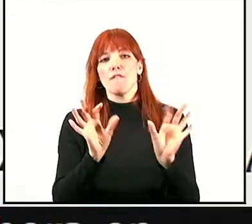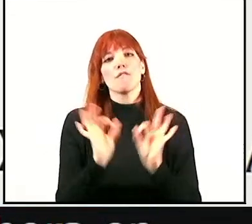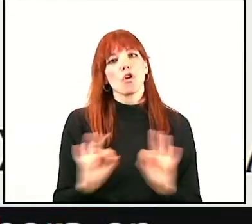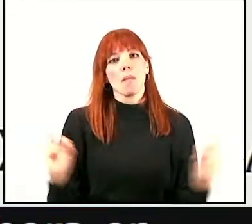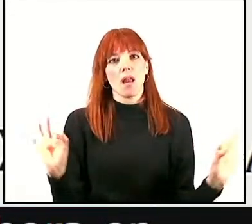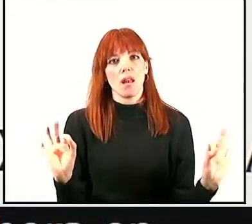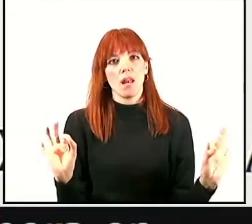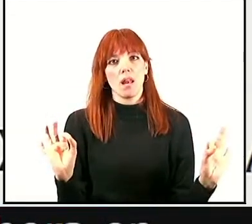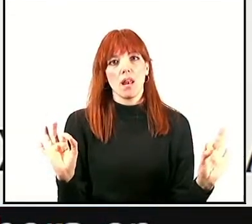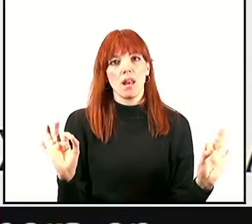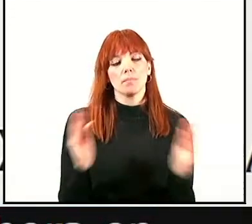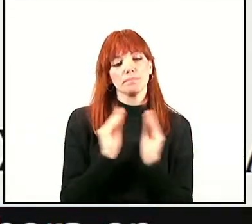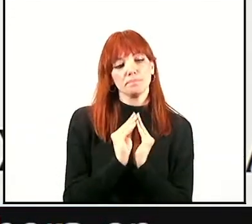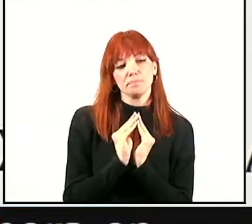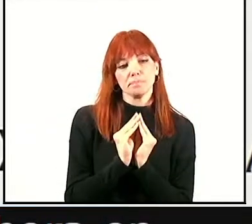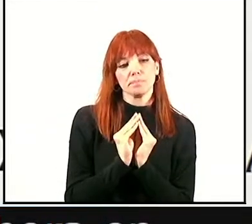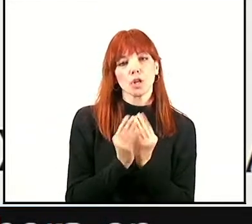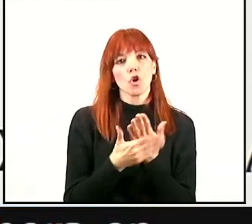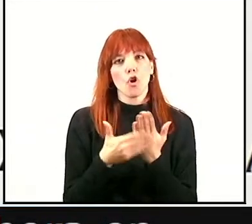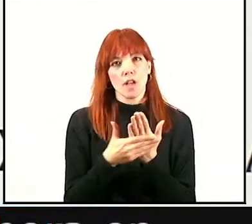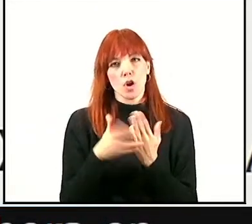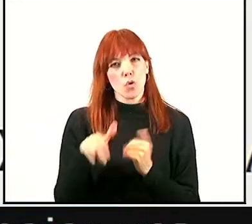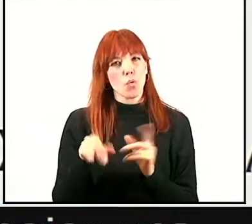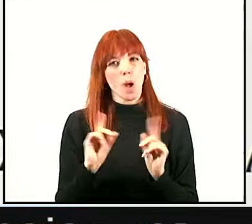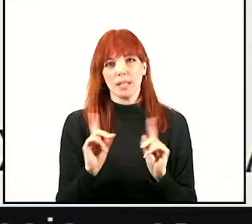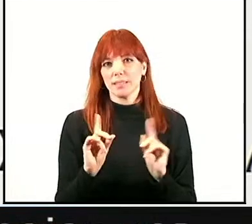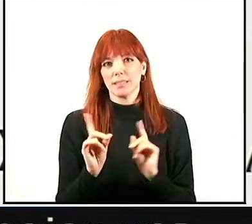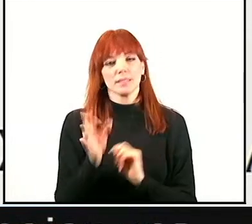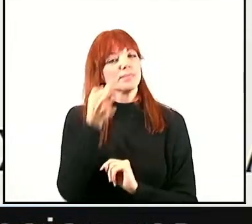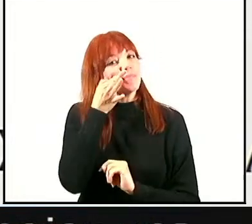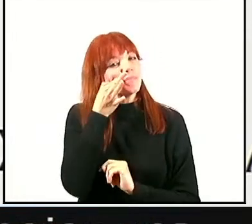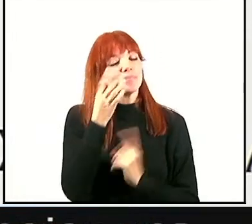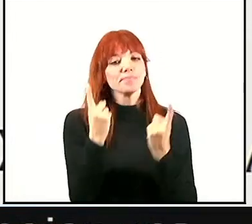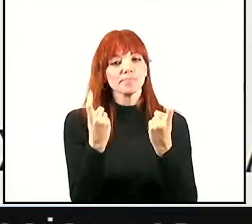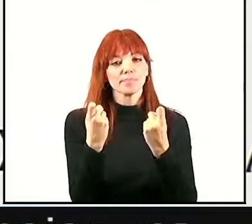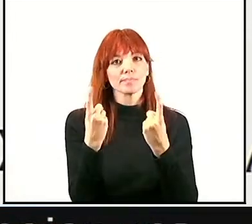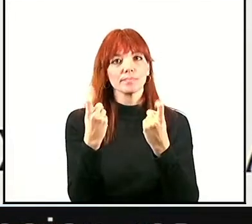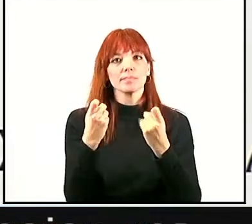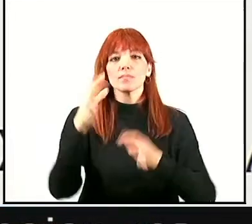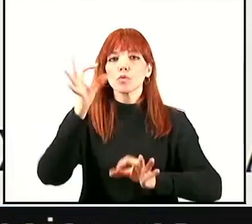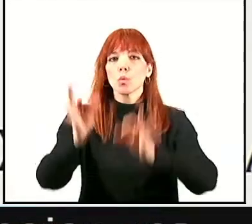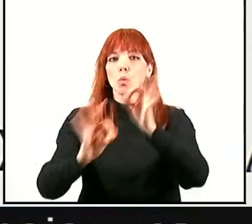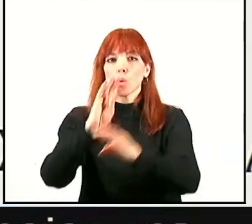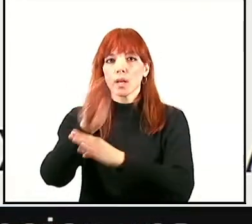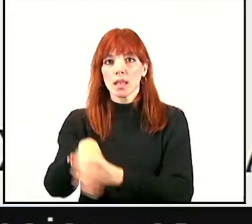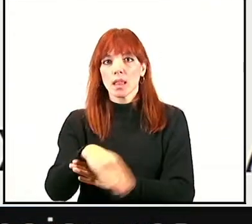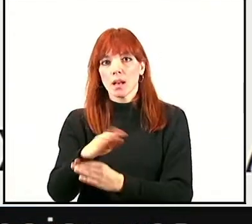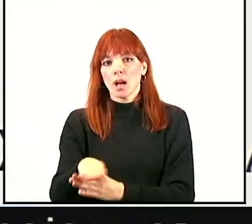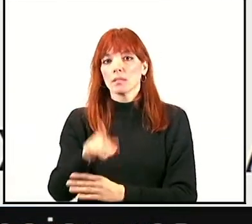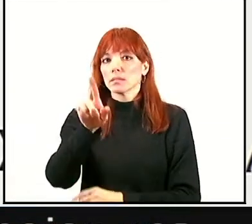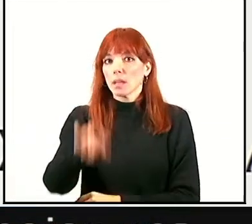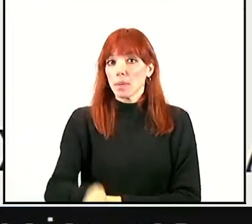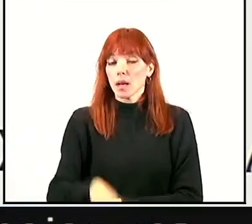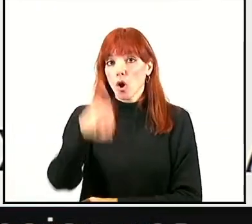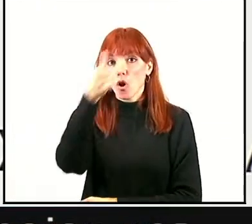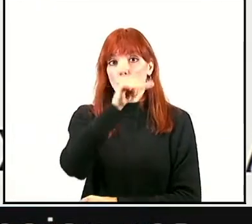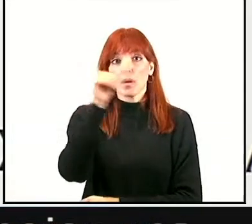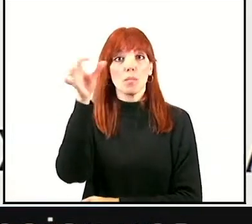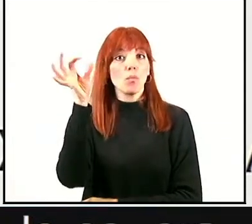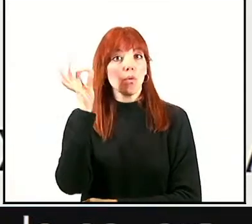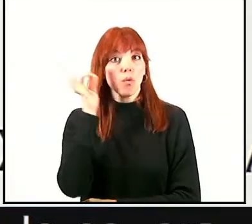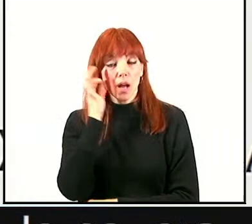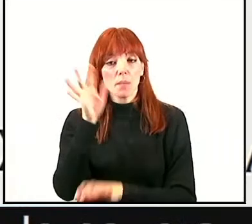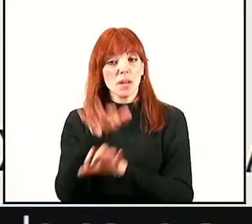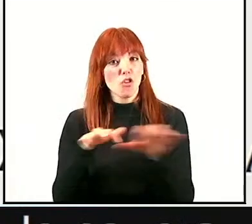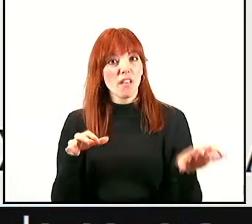legislador y del Ejecutivo. No lo es. Era una necesidad también jurídica de todos esos hombres y mujeres, y la gran